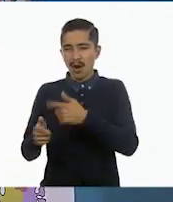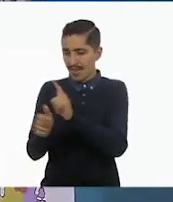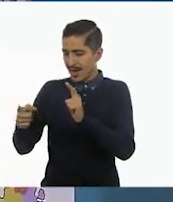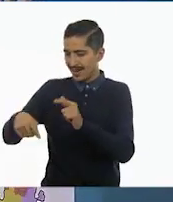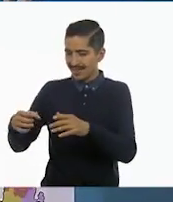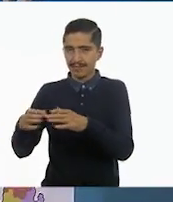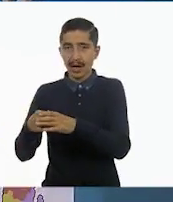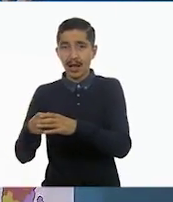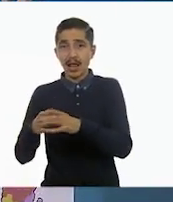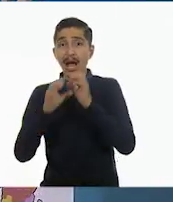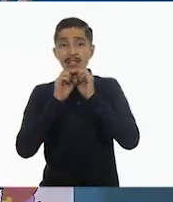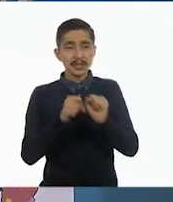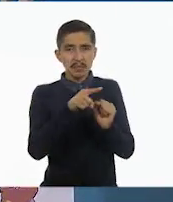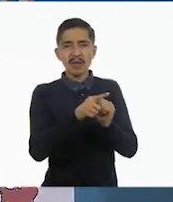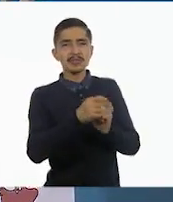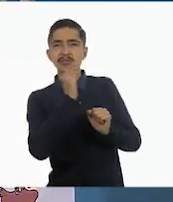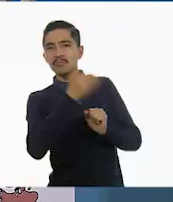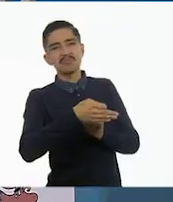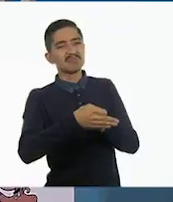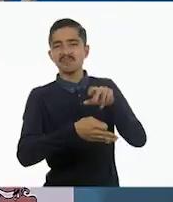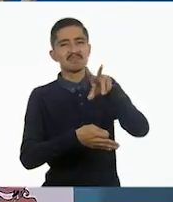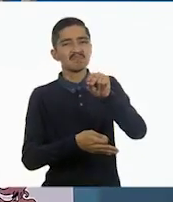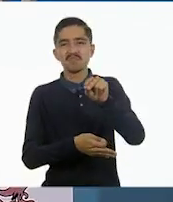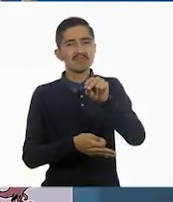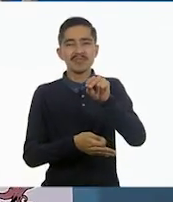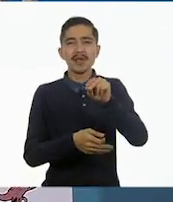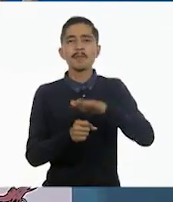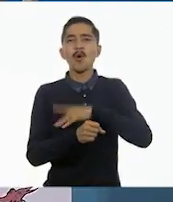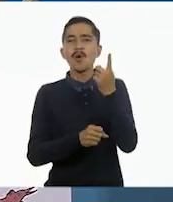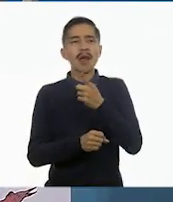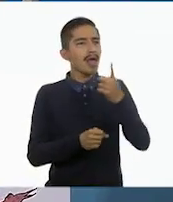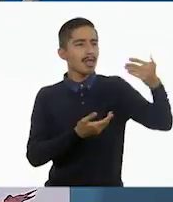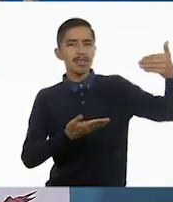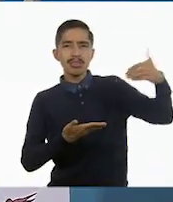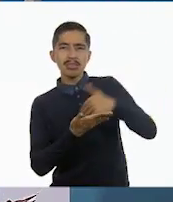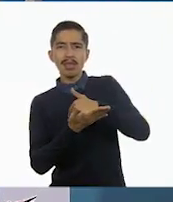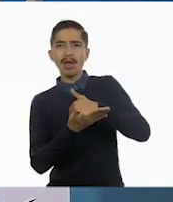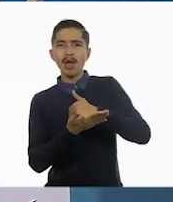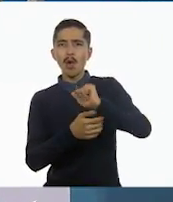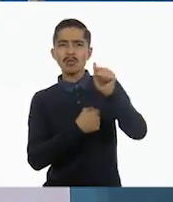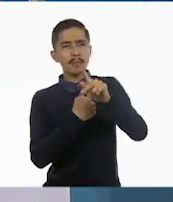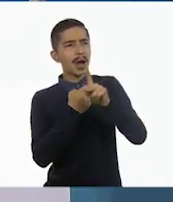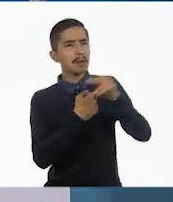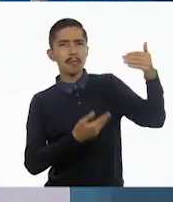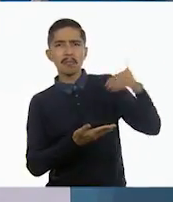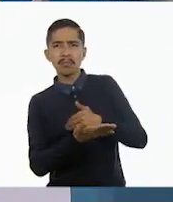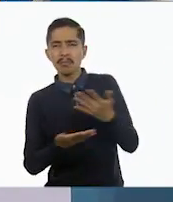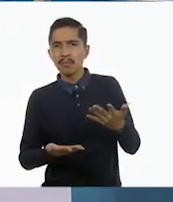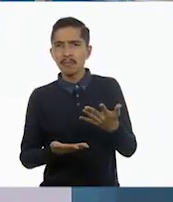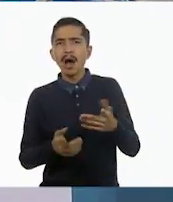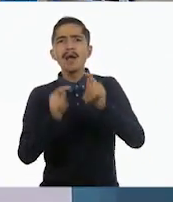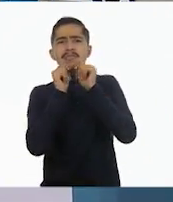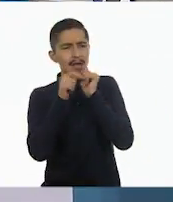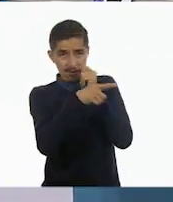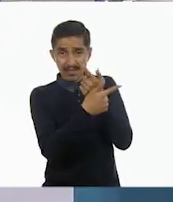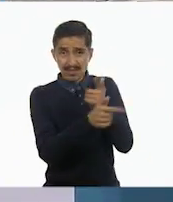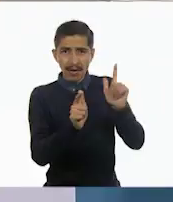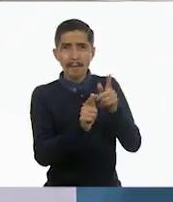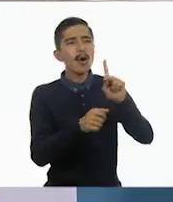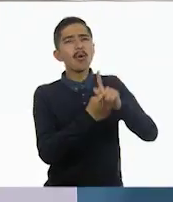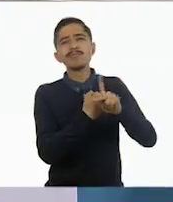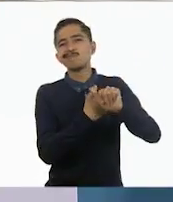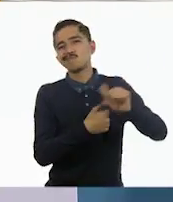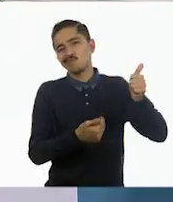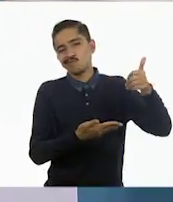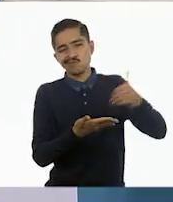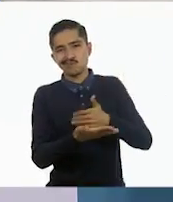imperio de Maximiliano era inaceptable porque representaba la imposición de un invasor extranjero, aunque también fuera liberal. Con